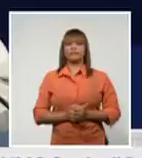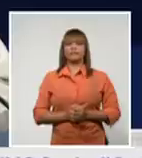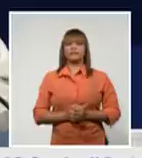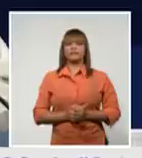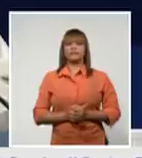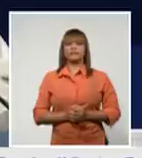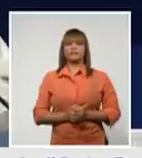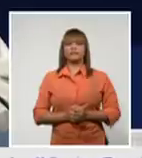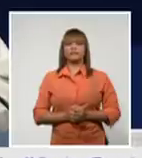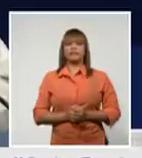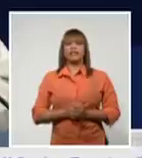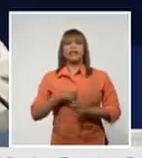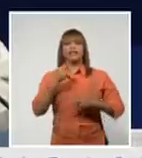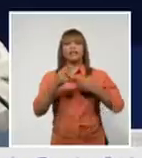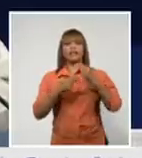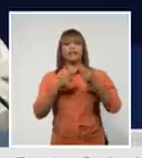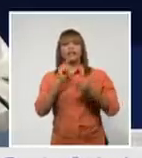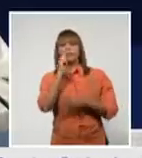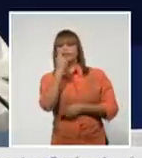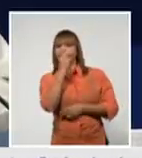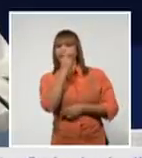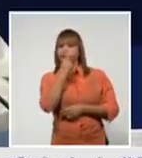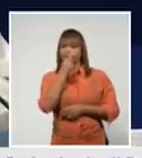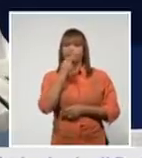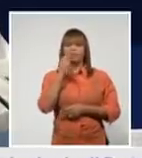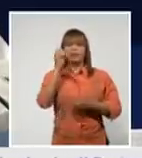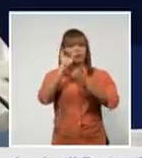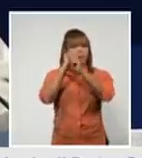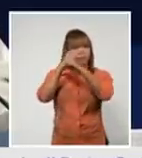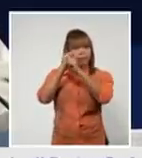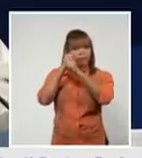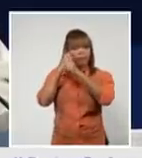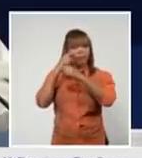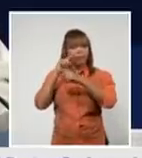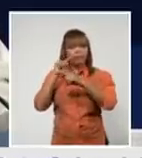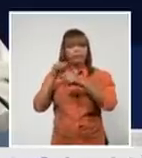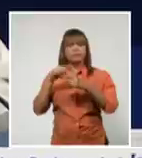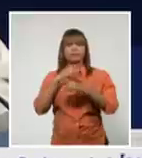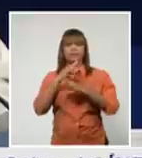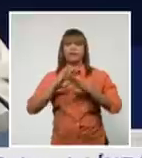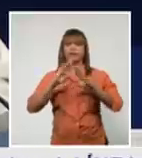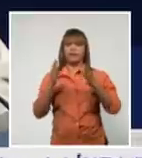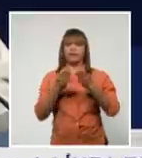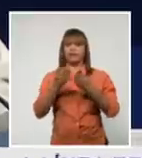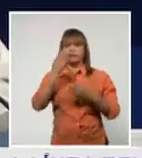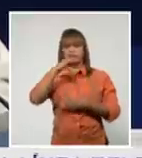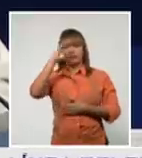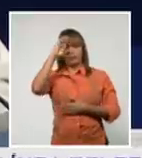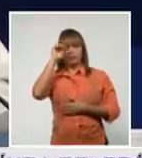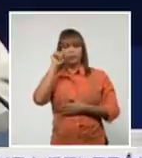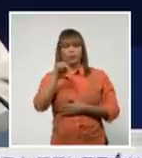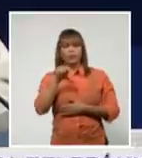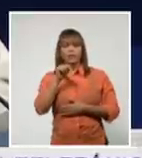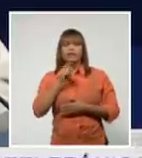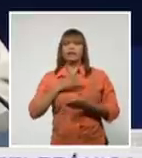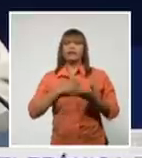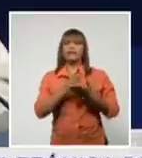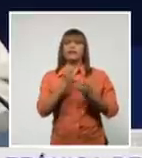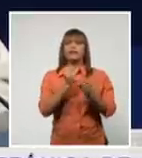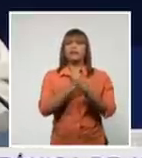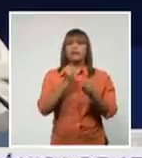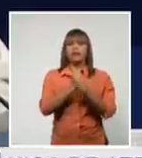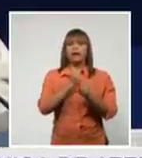los laboratorios de biología molecular de nuestro país que se encuentran trabajando en el diagnóstico